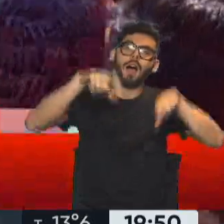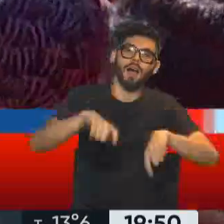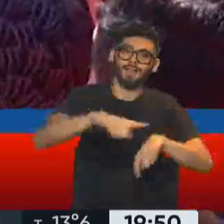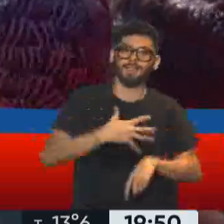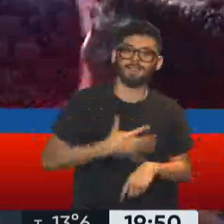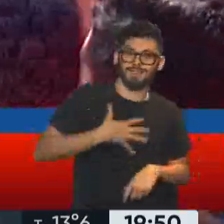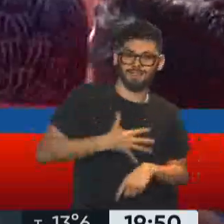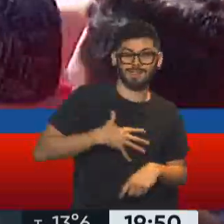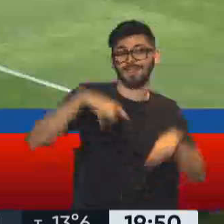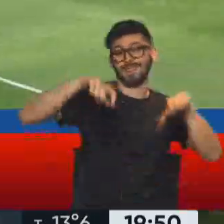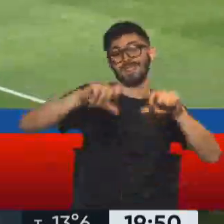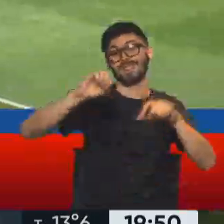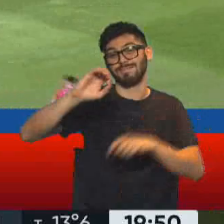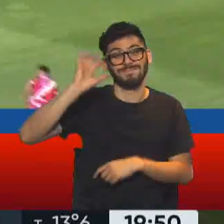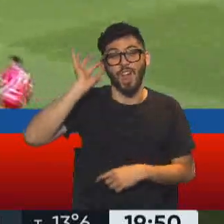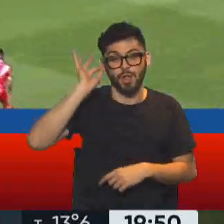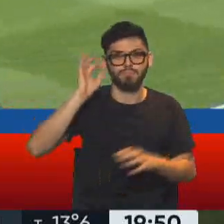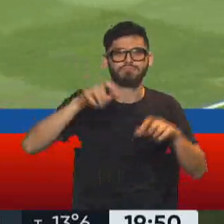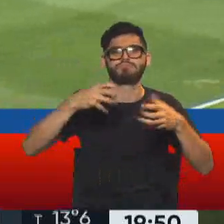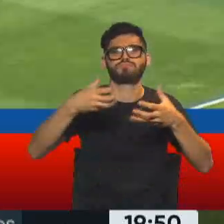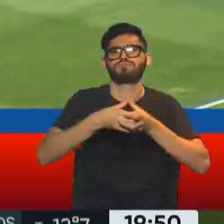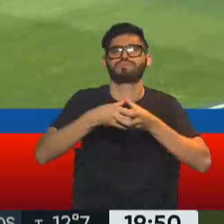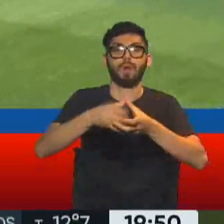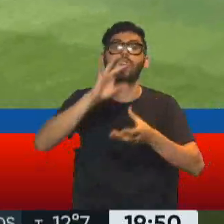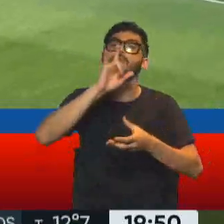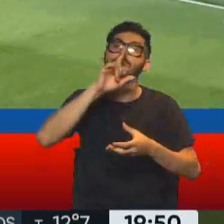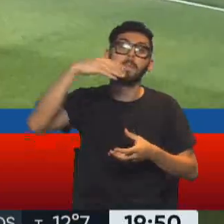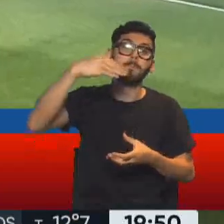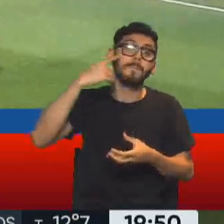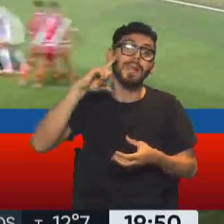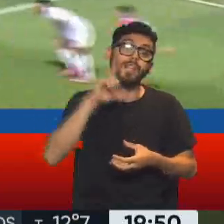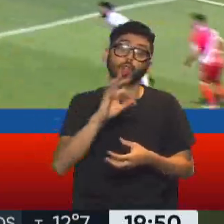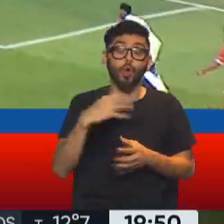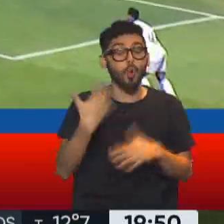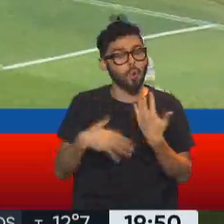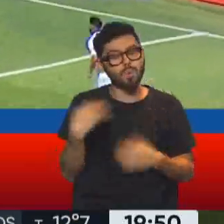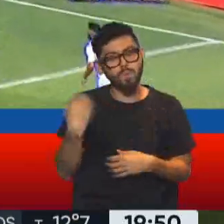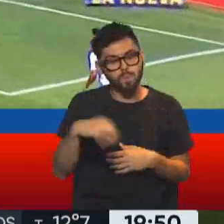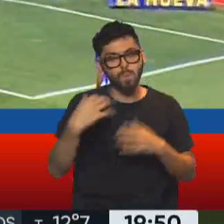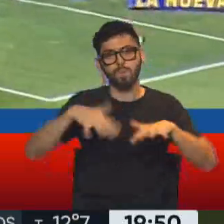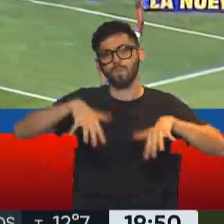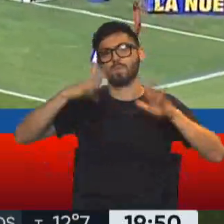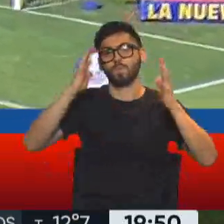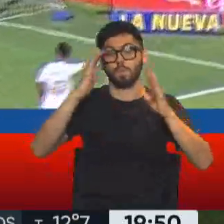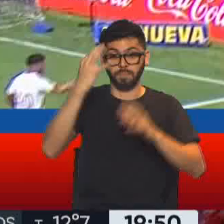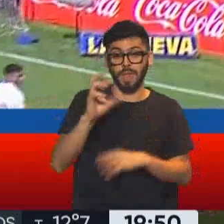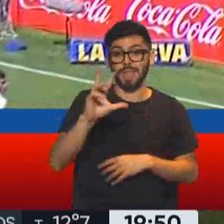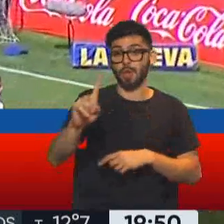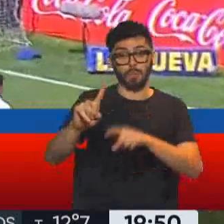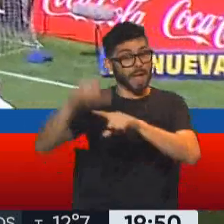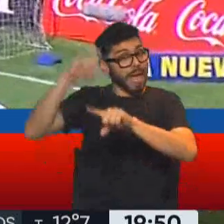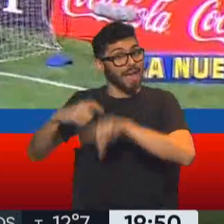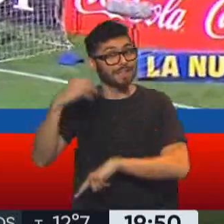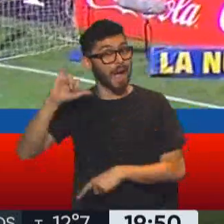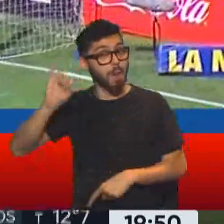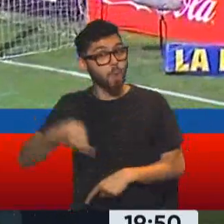Armando Maradona, aplausos para el equipo de Milito, que de verdad jugó bien, y lo ganó 3-1 frente al último campeón del fútbol